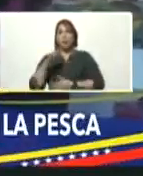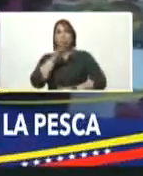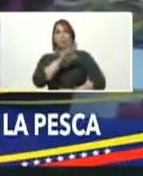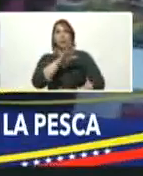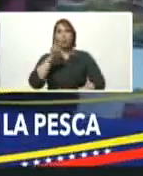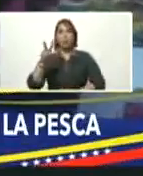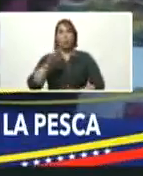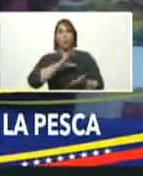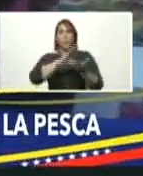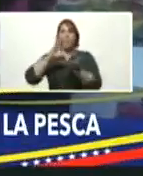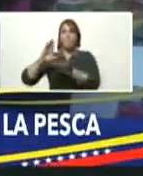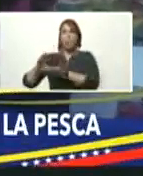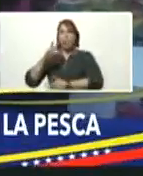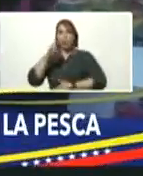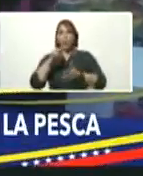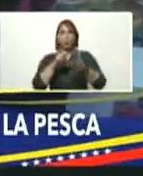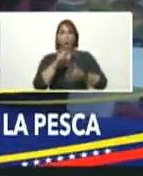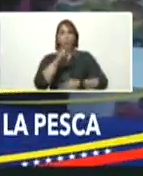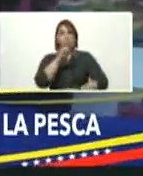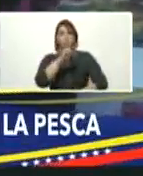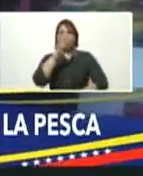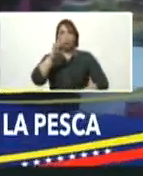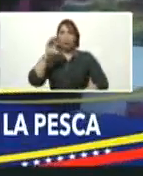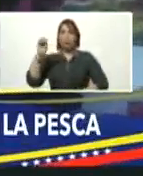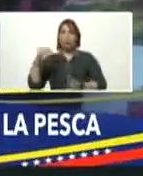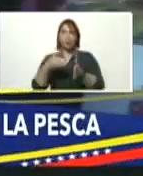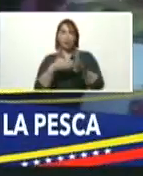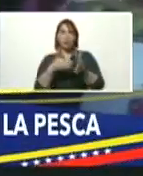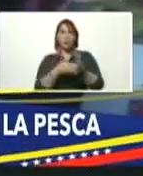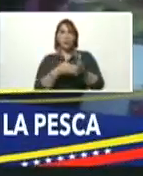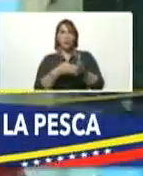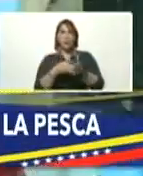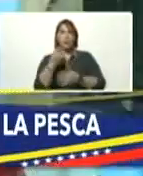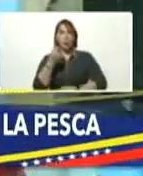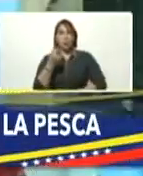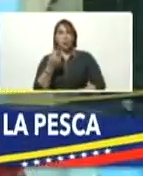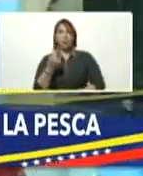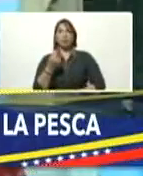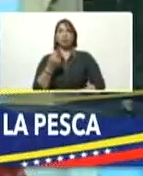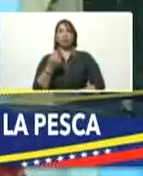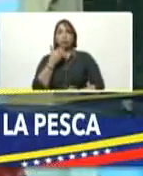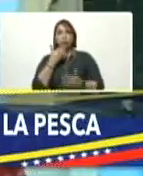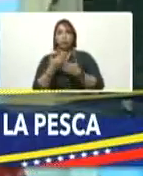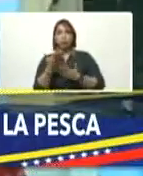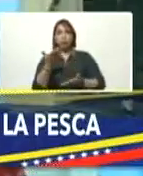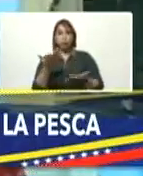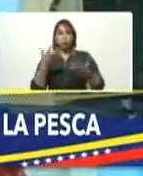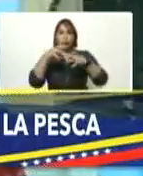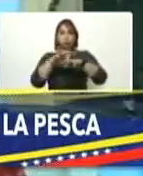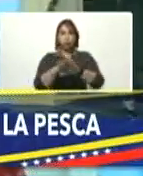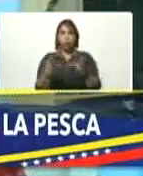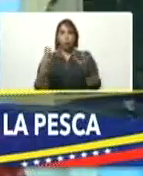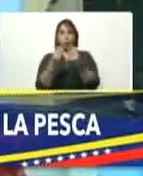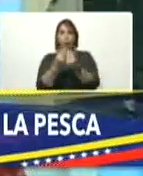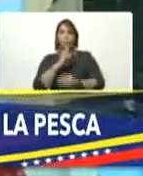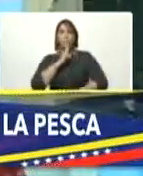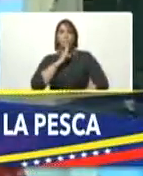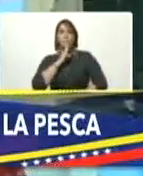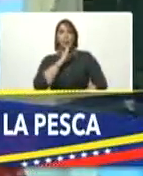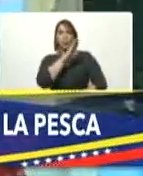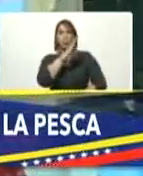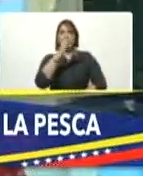de 220 mil bolívares. Esto crédito futuro es gracias a la articulación que tiene el Ministerio de la Mujer con el Banco Bicentenario. Van